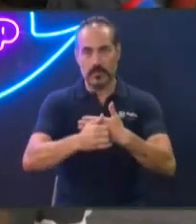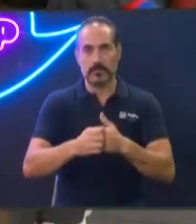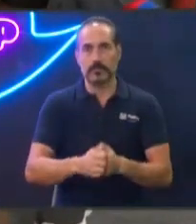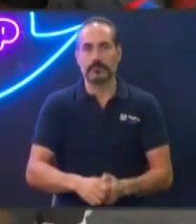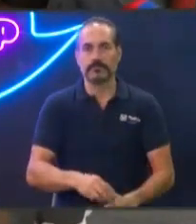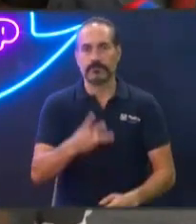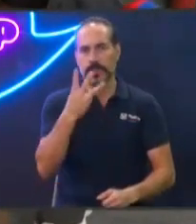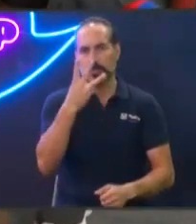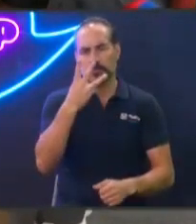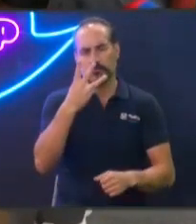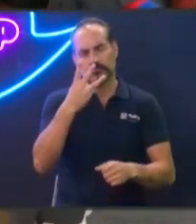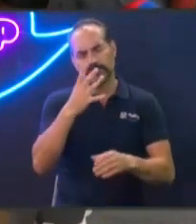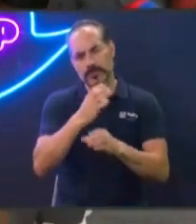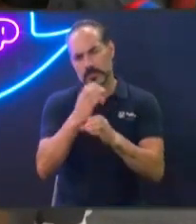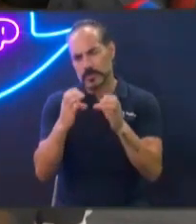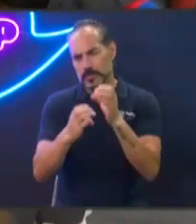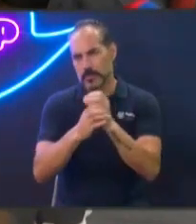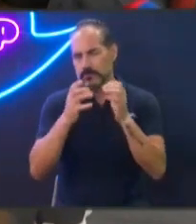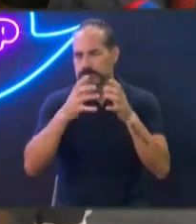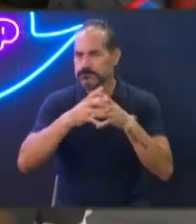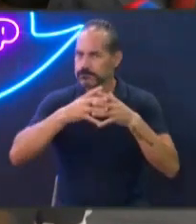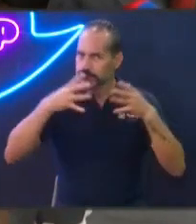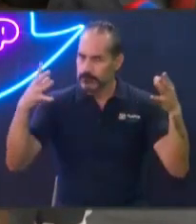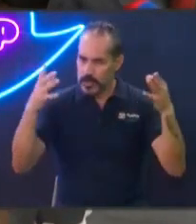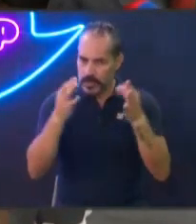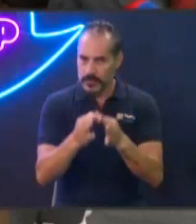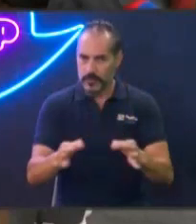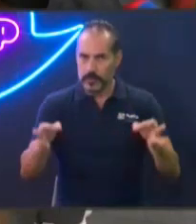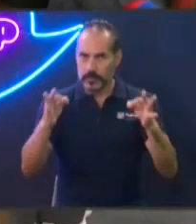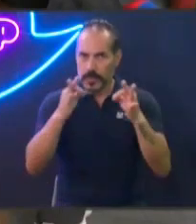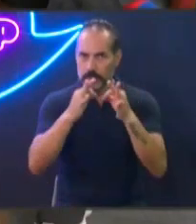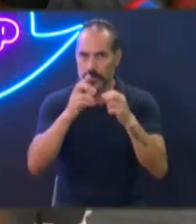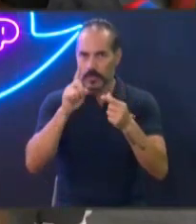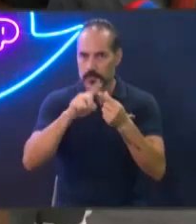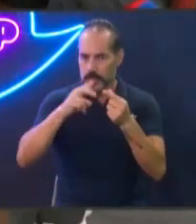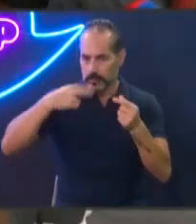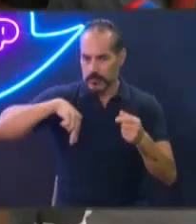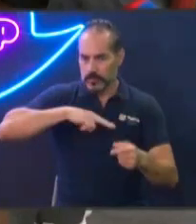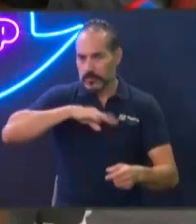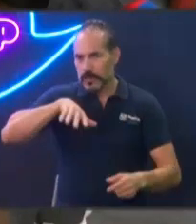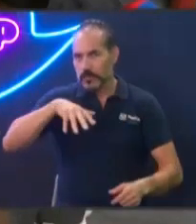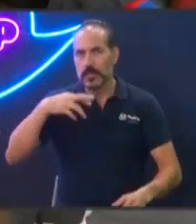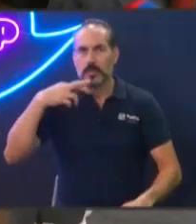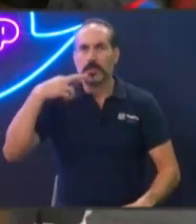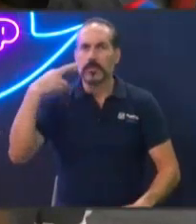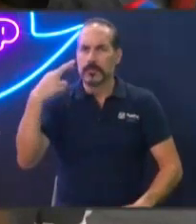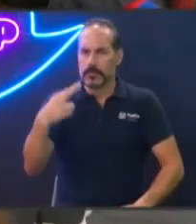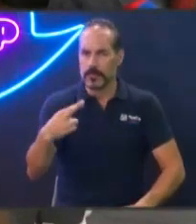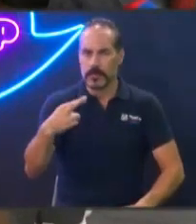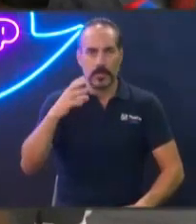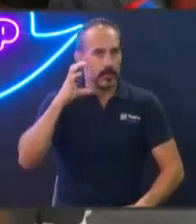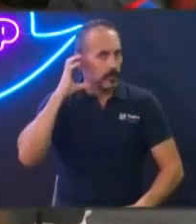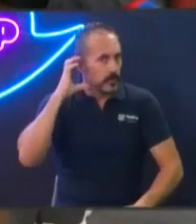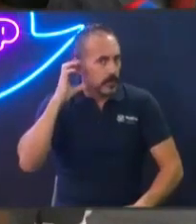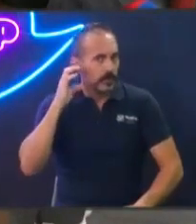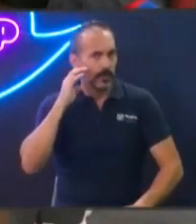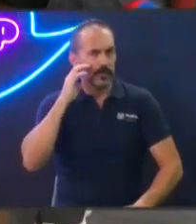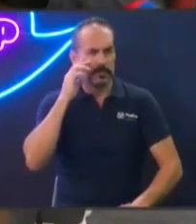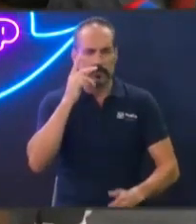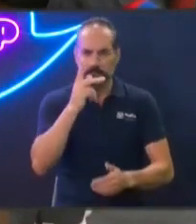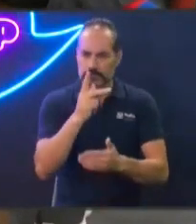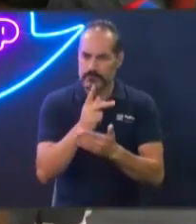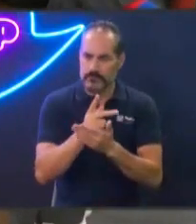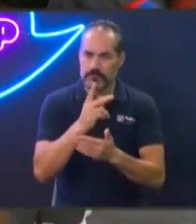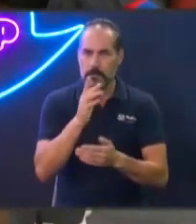líneas que me parece que estamos no buscando respuestas sino más bien escuchando y planteando más preguntas